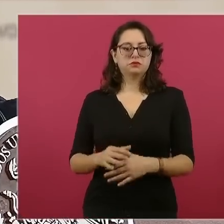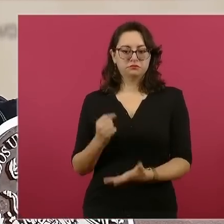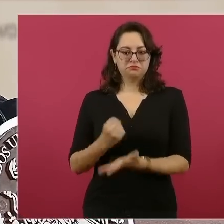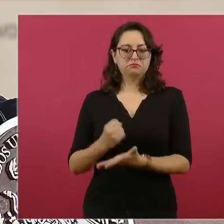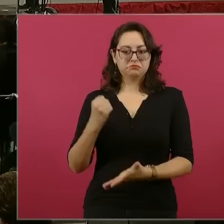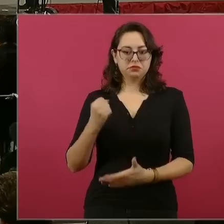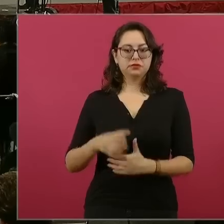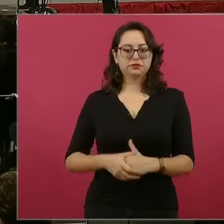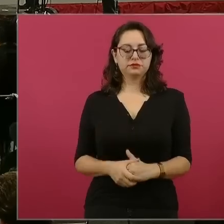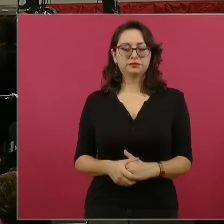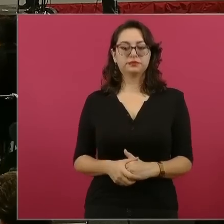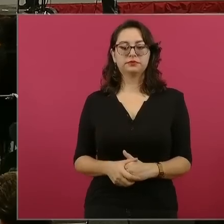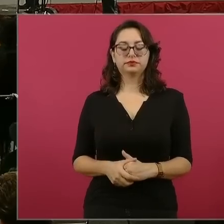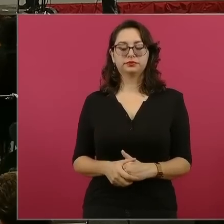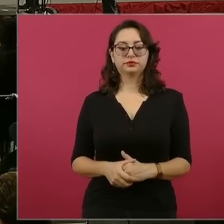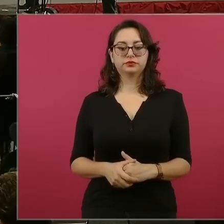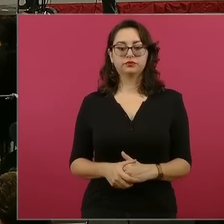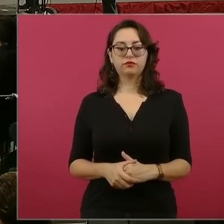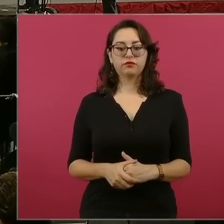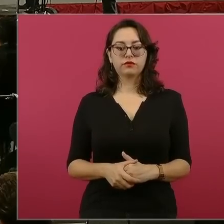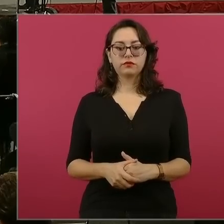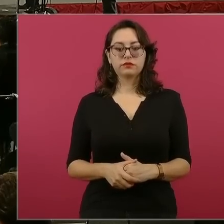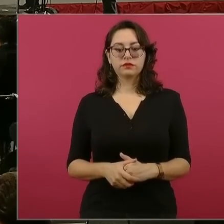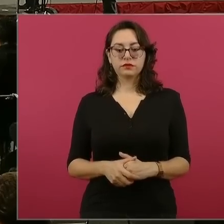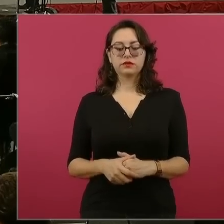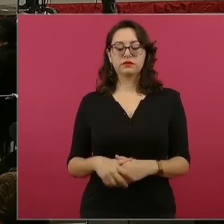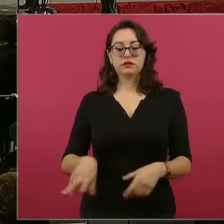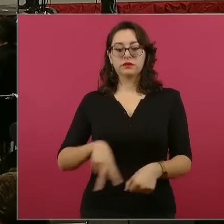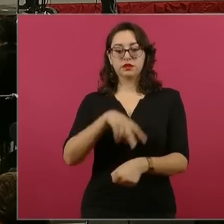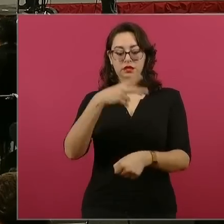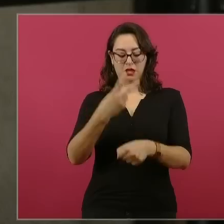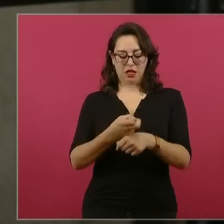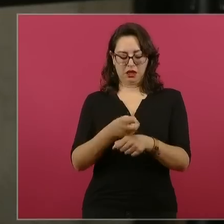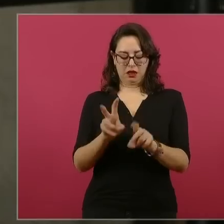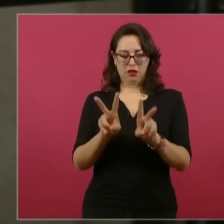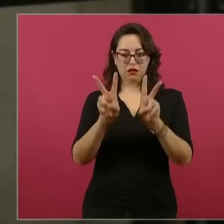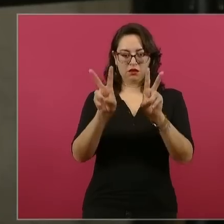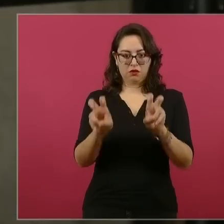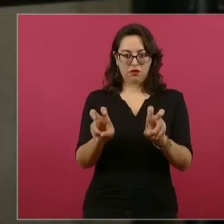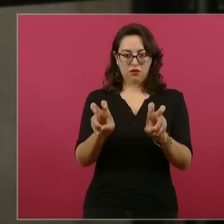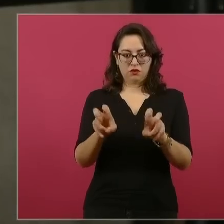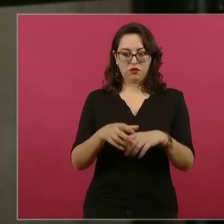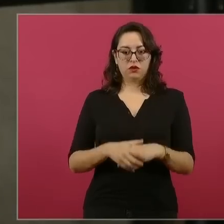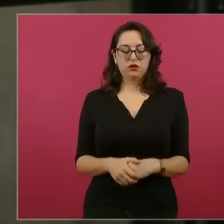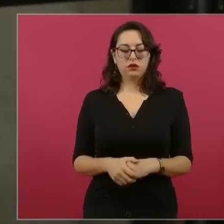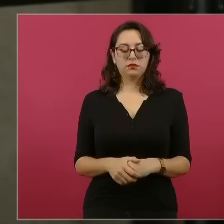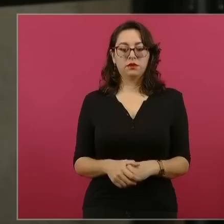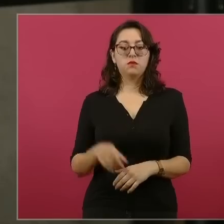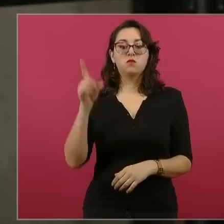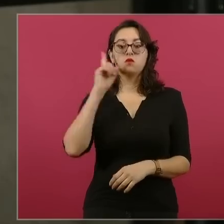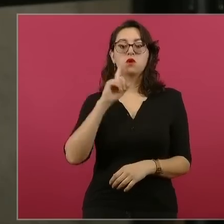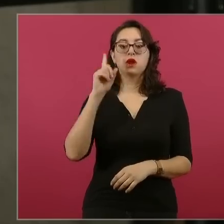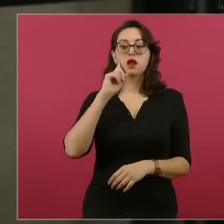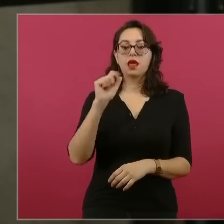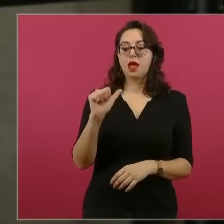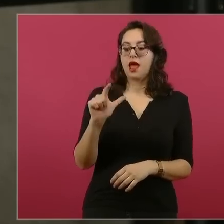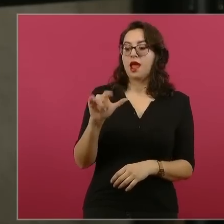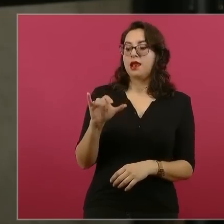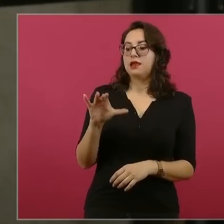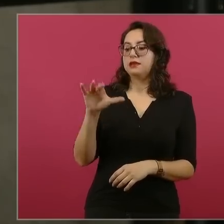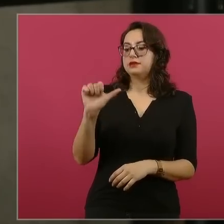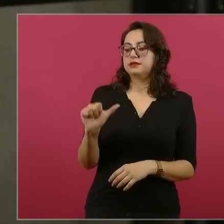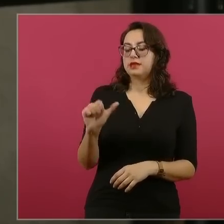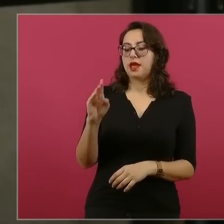autorizó. Y en mi segundo tema, preguntarle sobre Alicia Bárcenas, sobre esta nueva política,